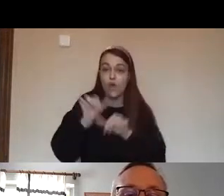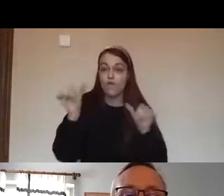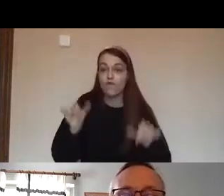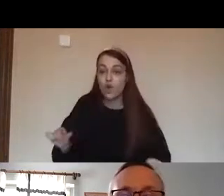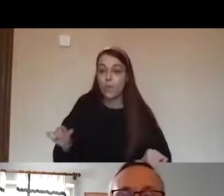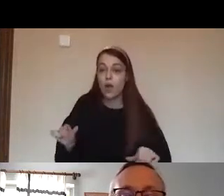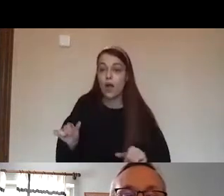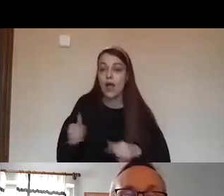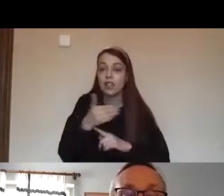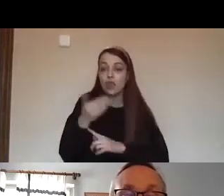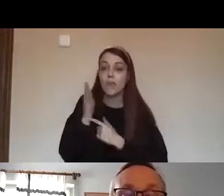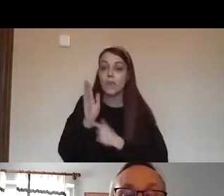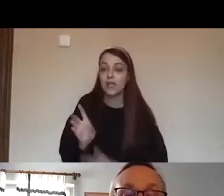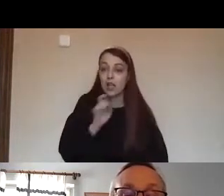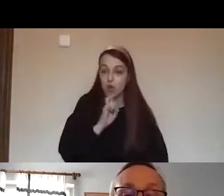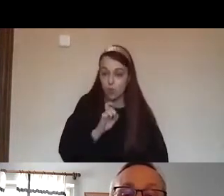las exposiciones.